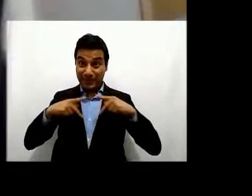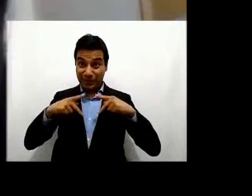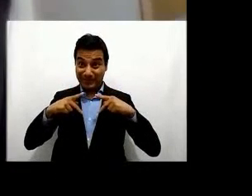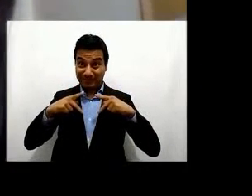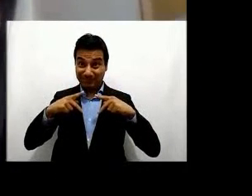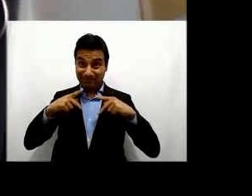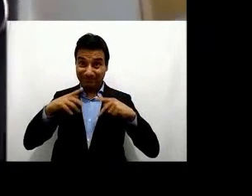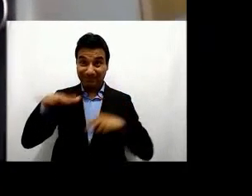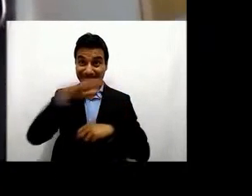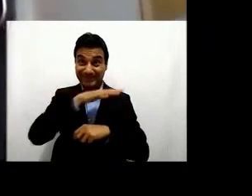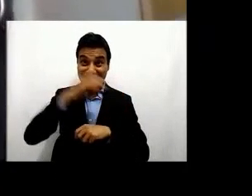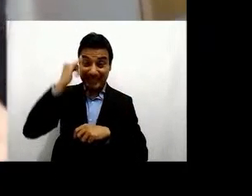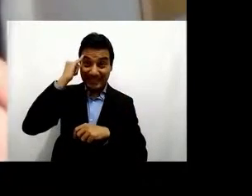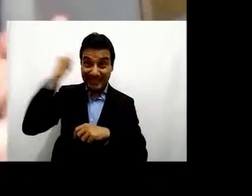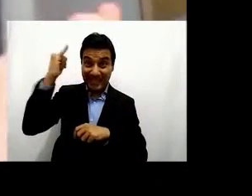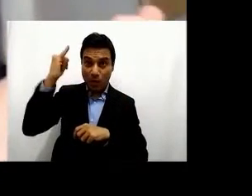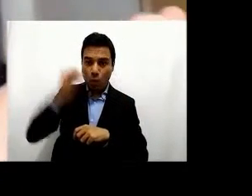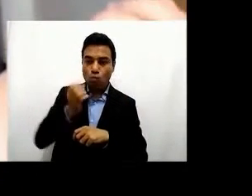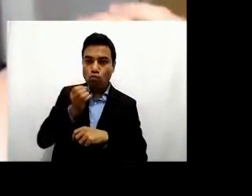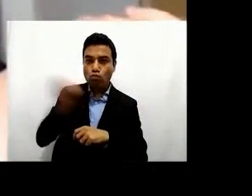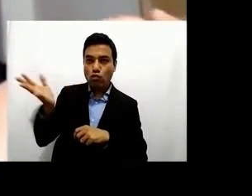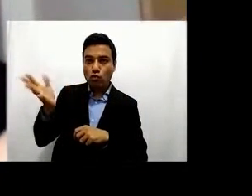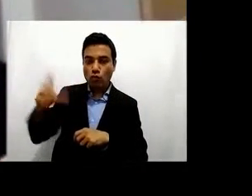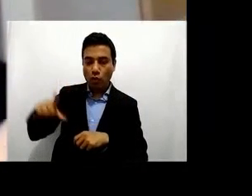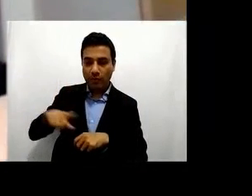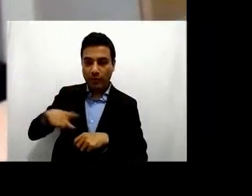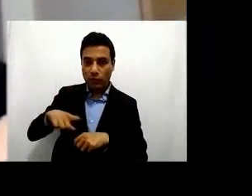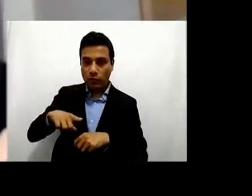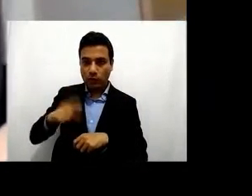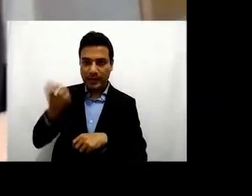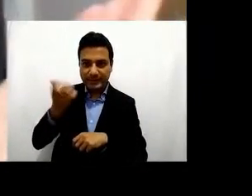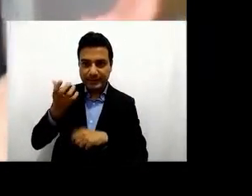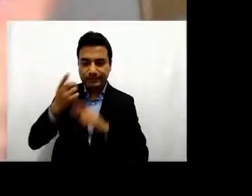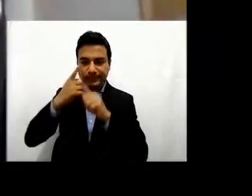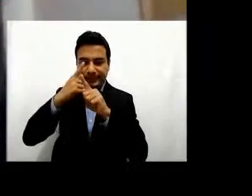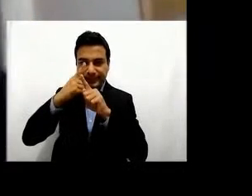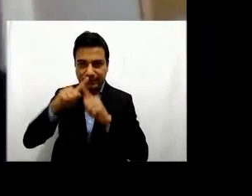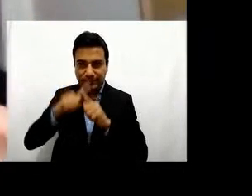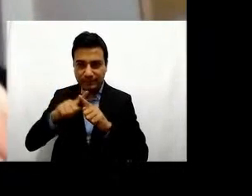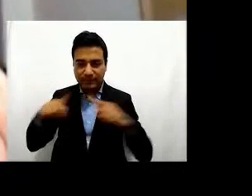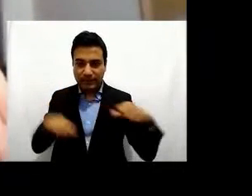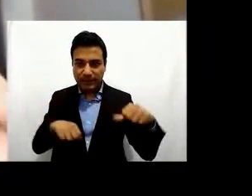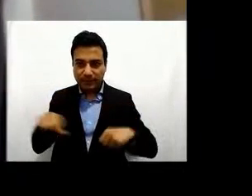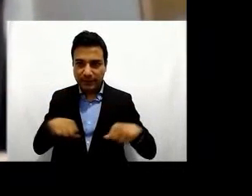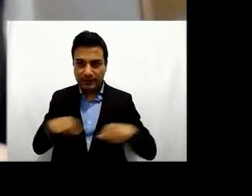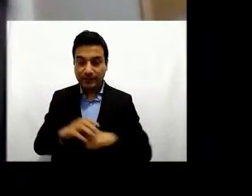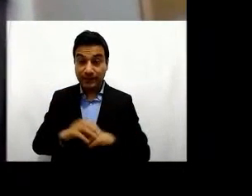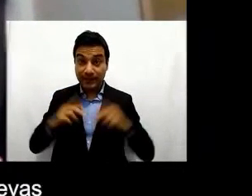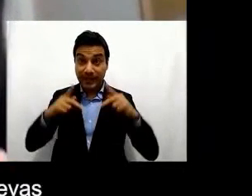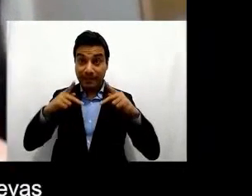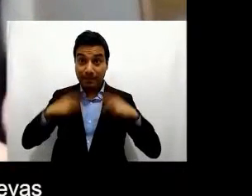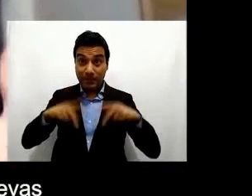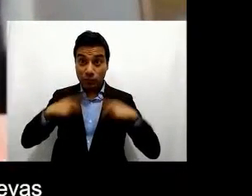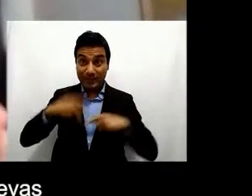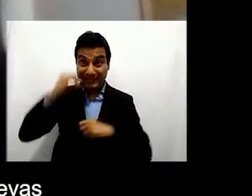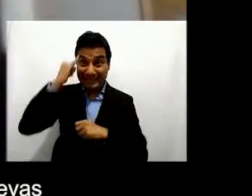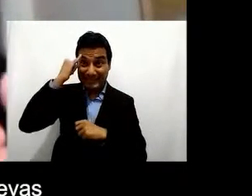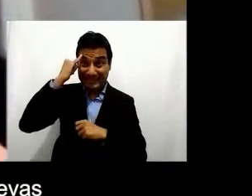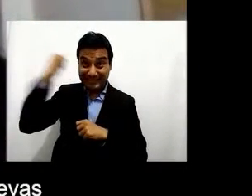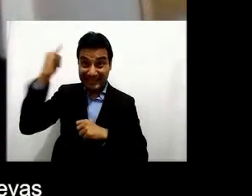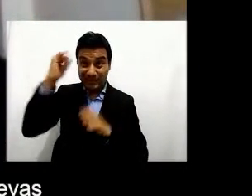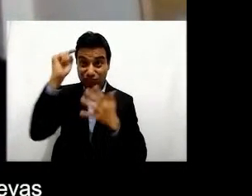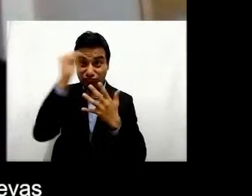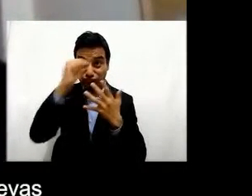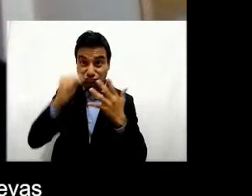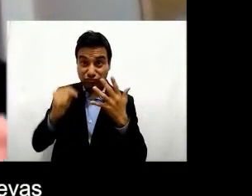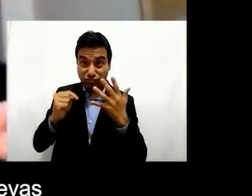dan forma a las acciones de gobierno y cómo es que las ideas de las personas informan realmente los nuevos